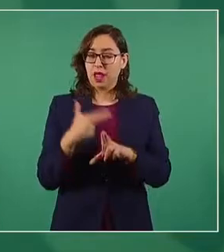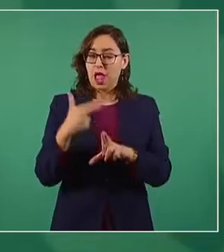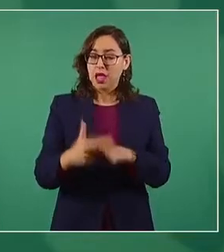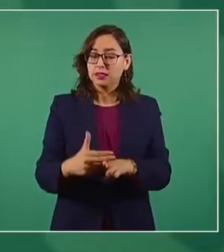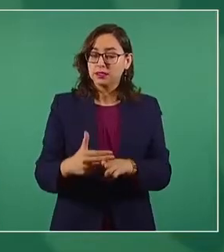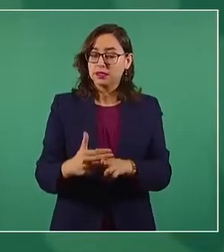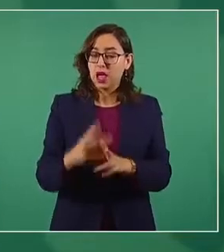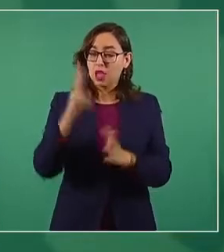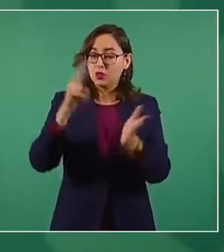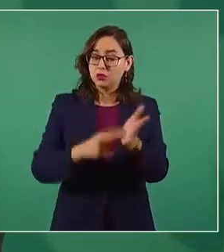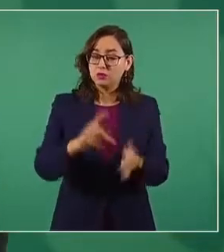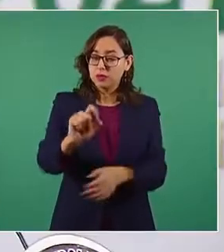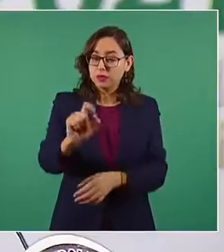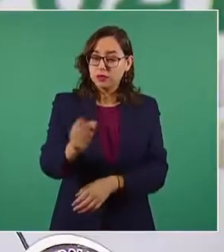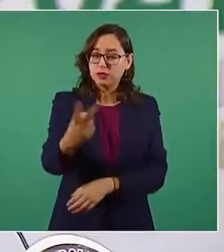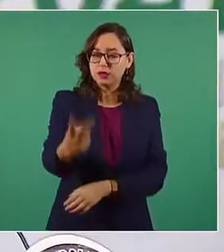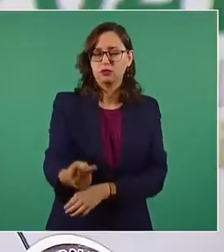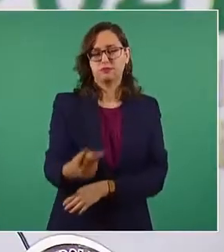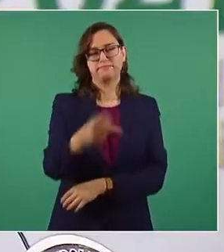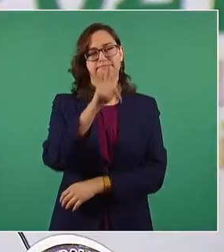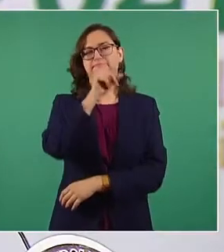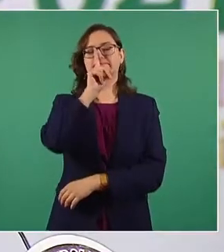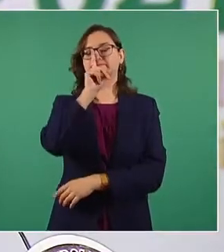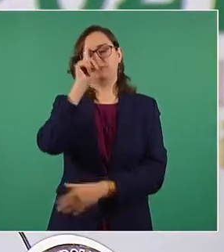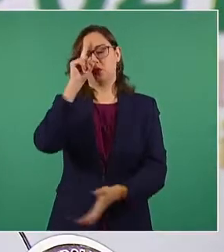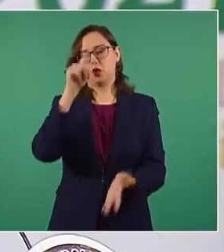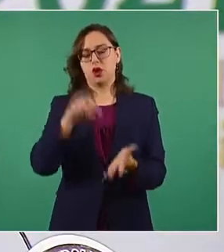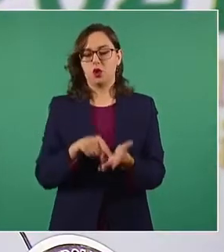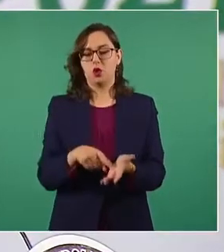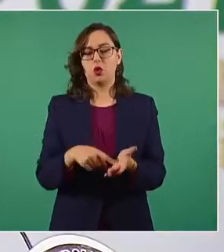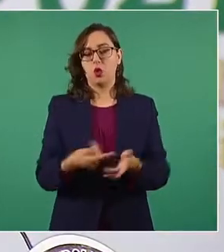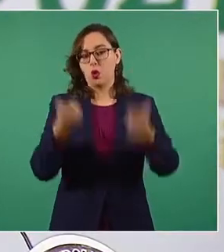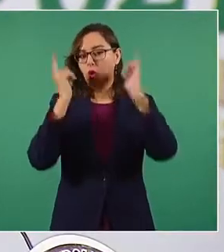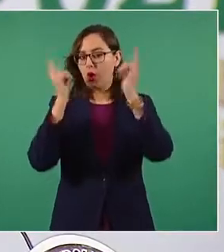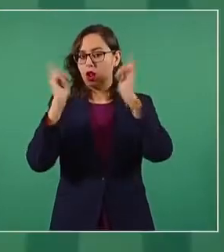2022. Esperamos que sea antes que se pueda,